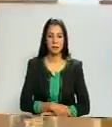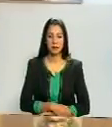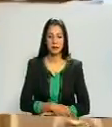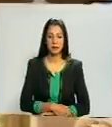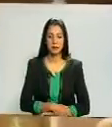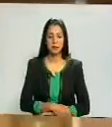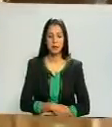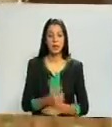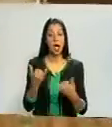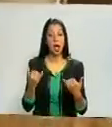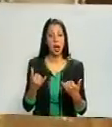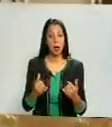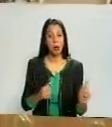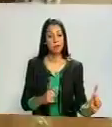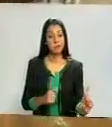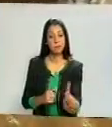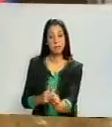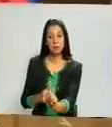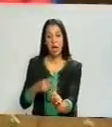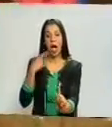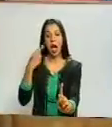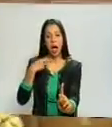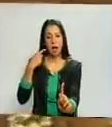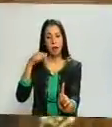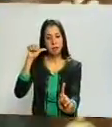Puede hacer uso de la tribuna de oradores.